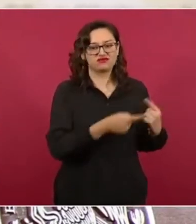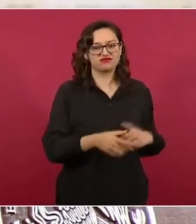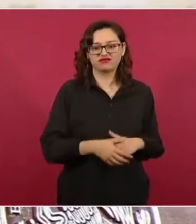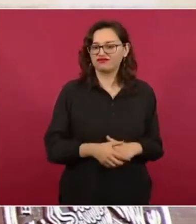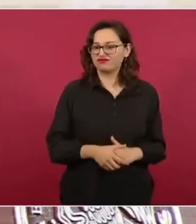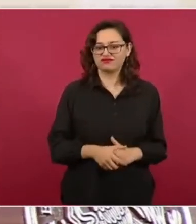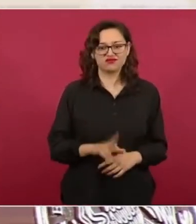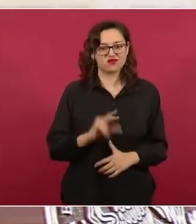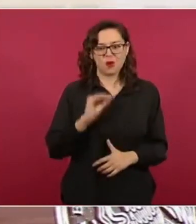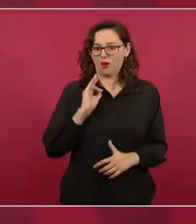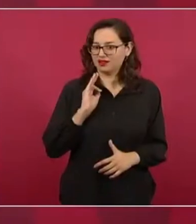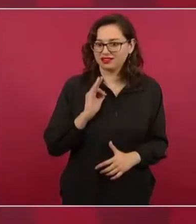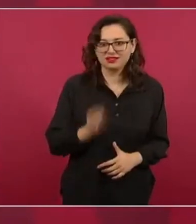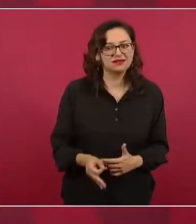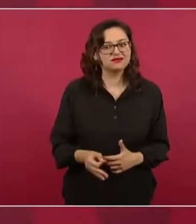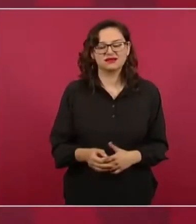que